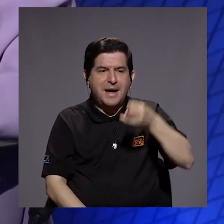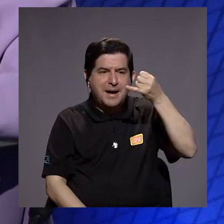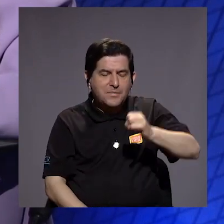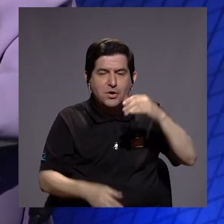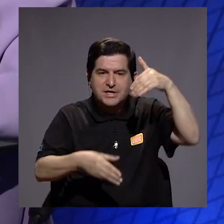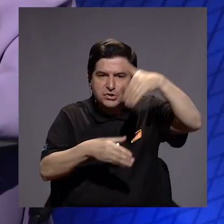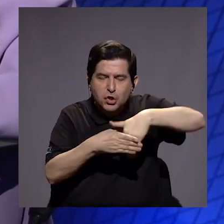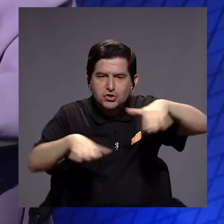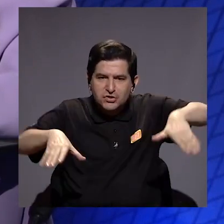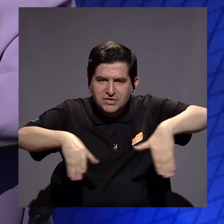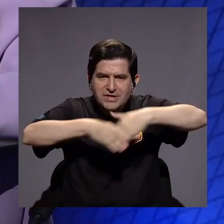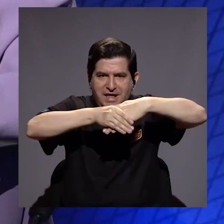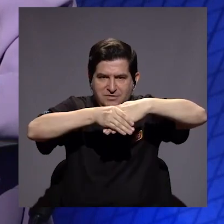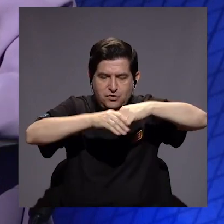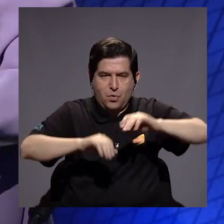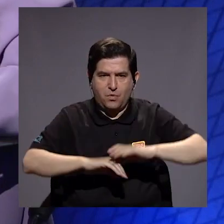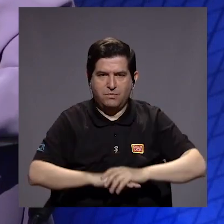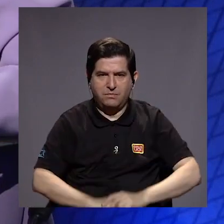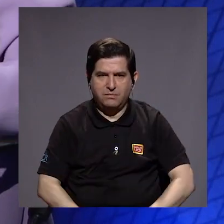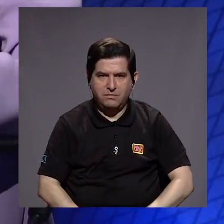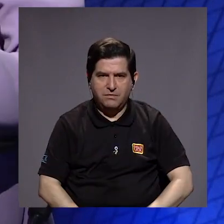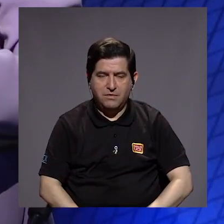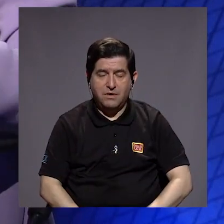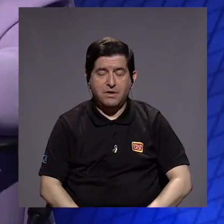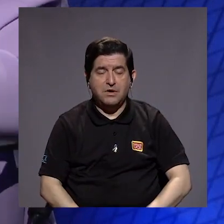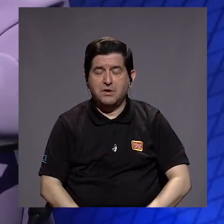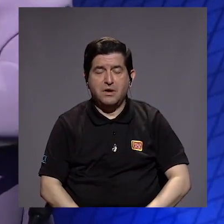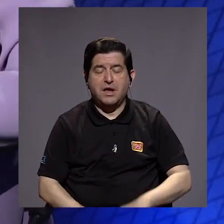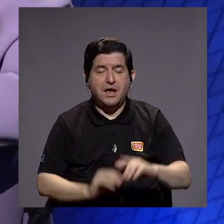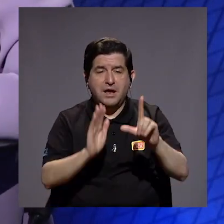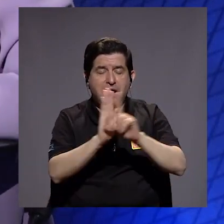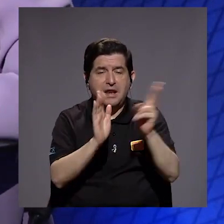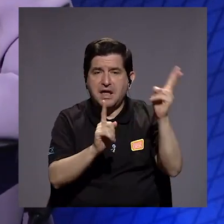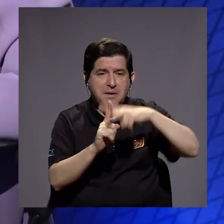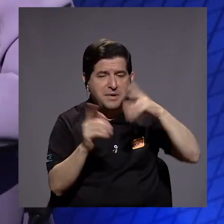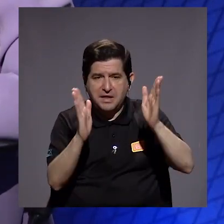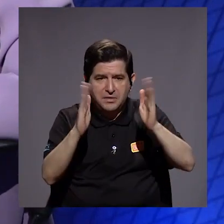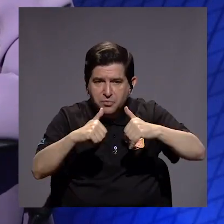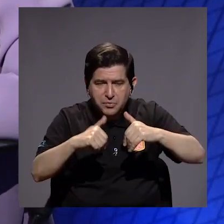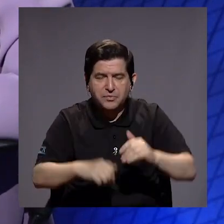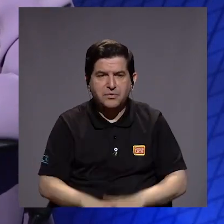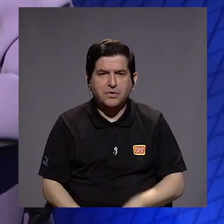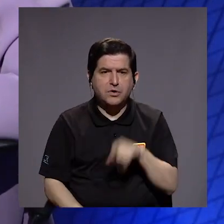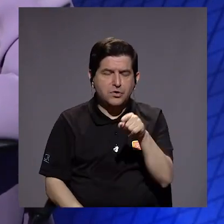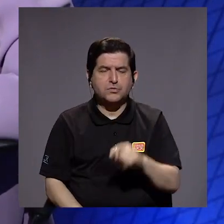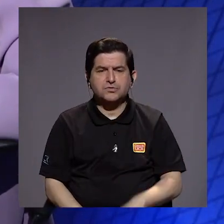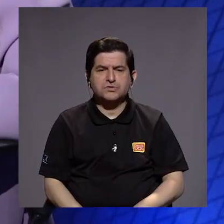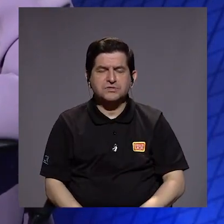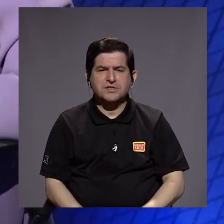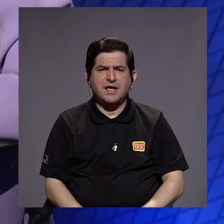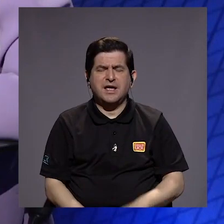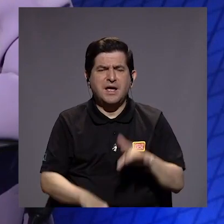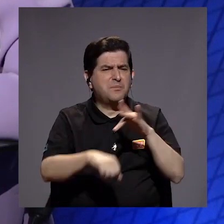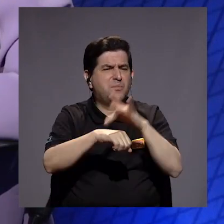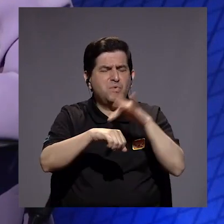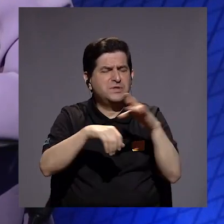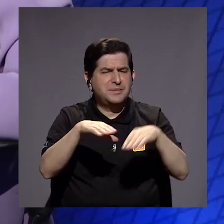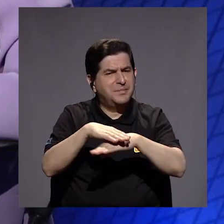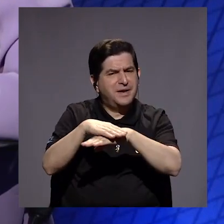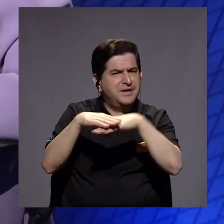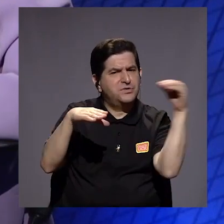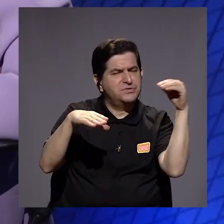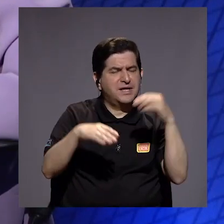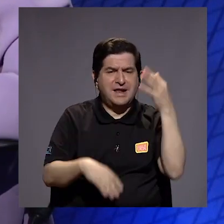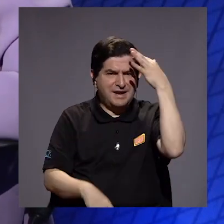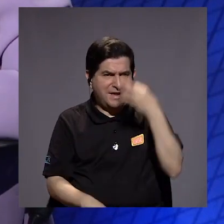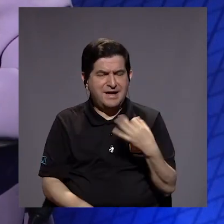el matrimonio en la jurisprudencia. Y se retira muy tempranamente, creo